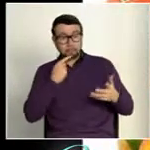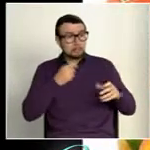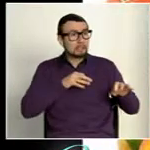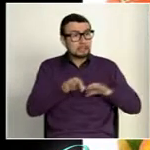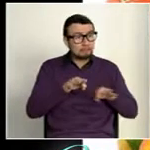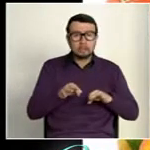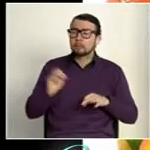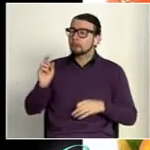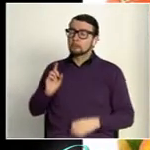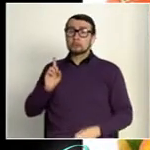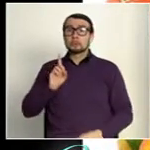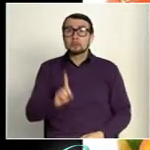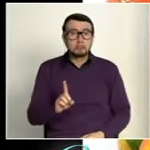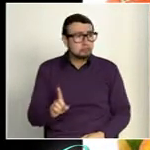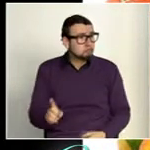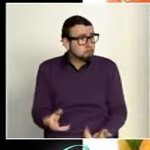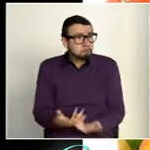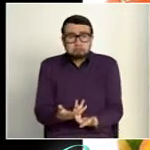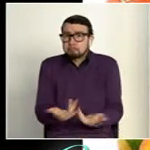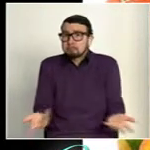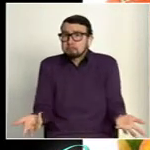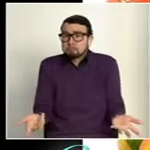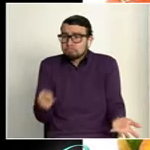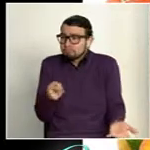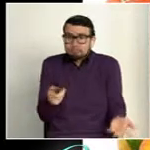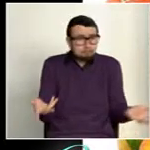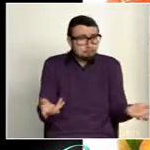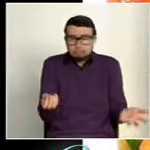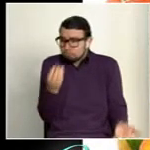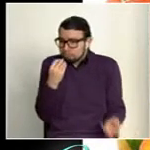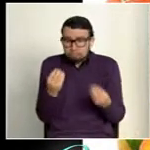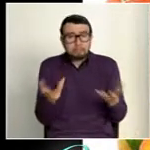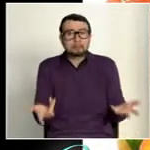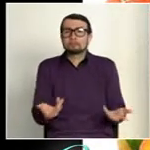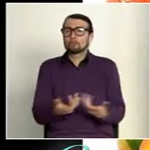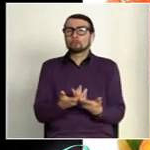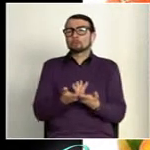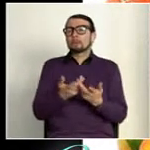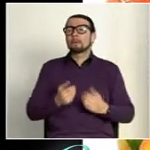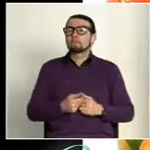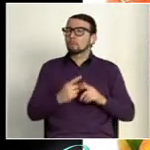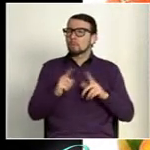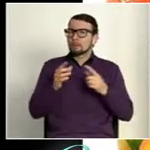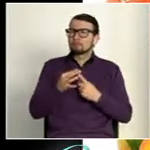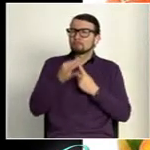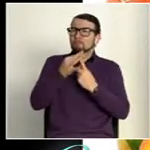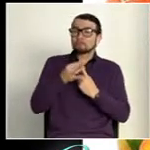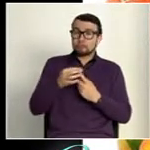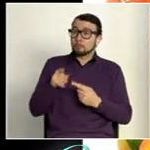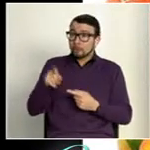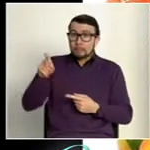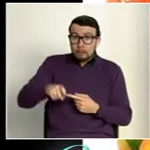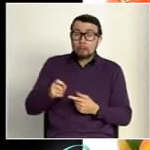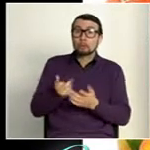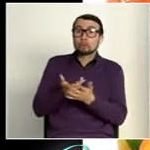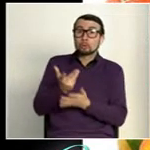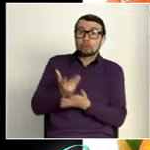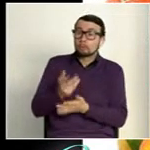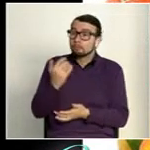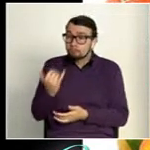llegan y no tienen una idea de qué es lo que nosotros debemos consumir. Pero precisamente lo que debemos consumir es lo que